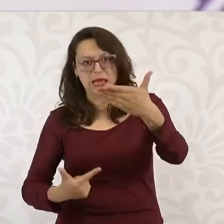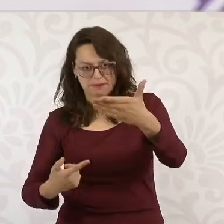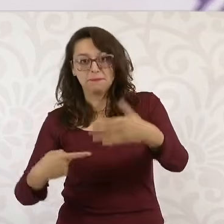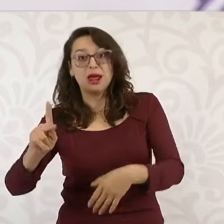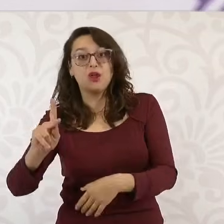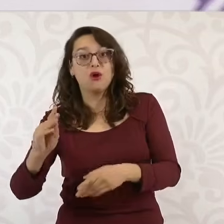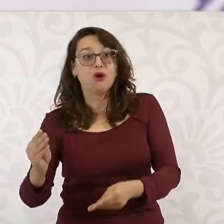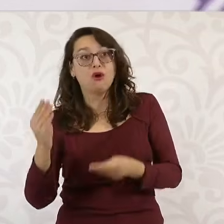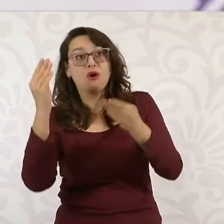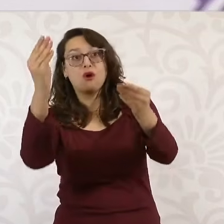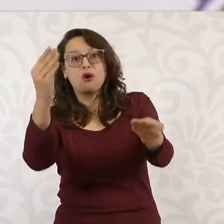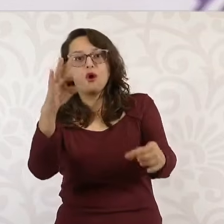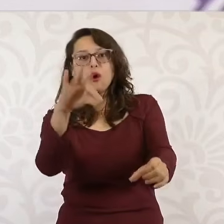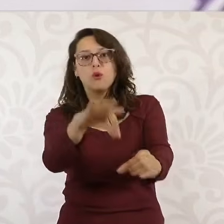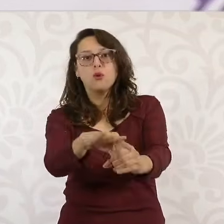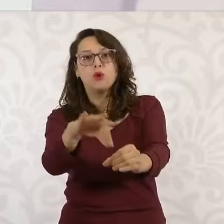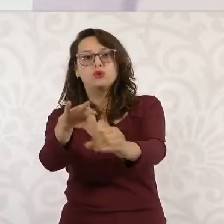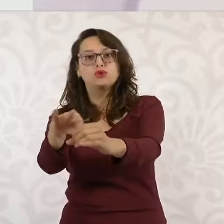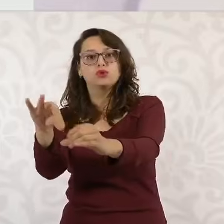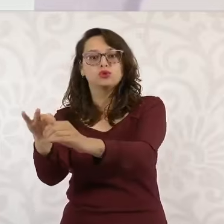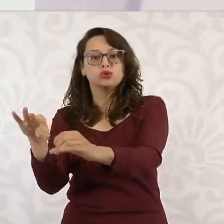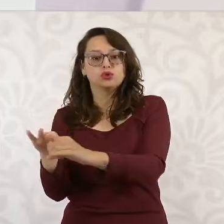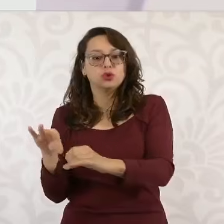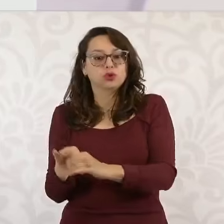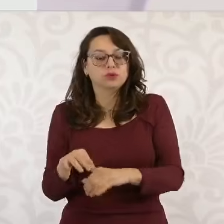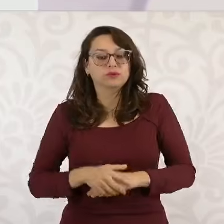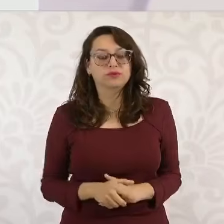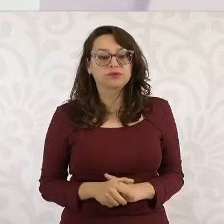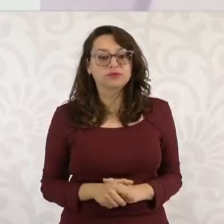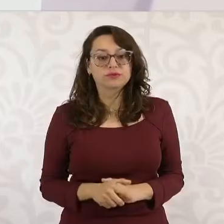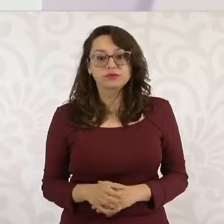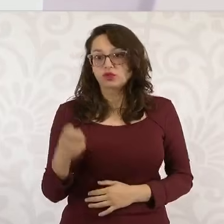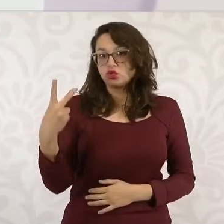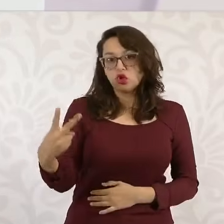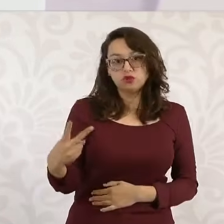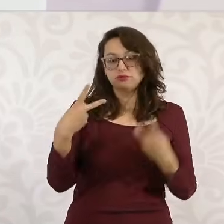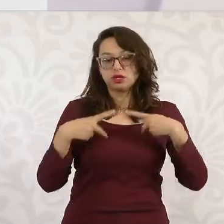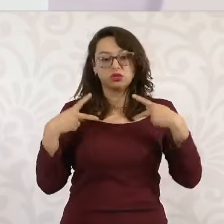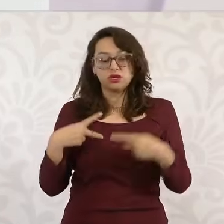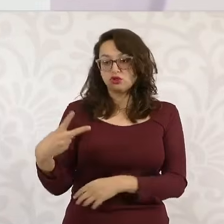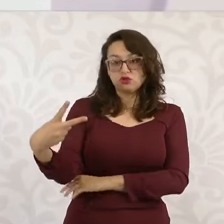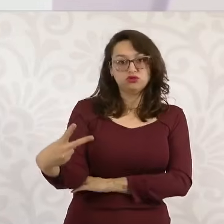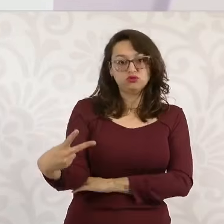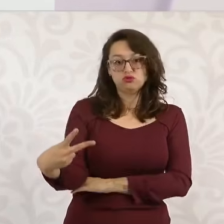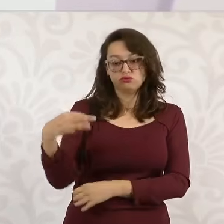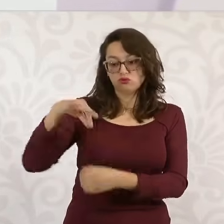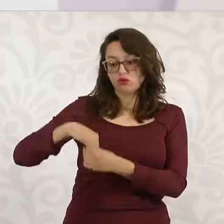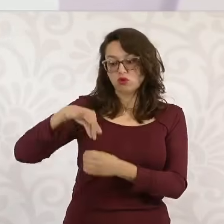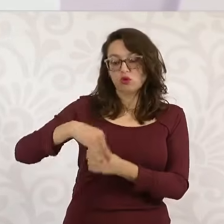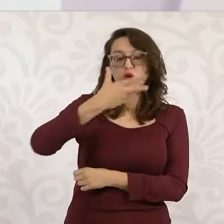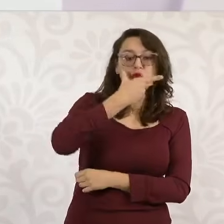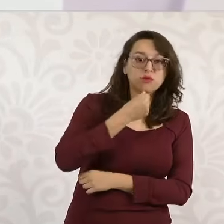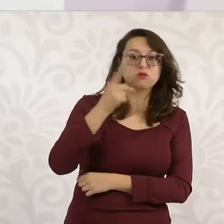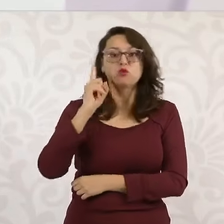¿Por cuántos puedo votar para que no sea que lleven sus listas y todo eso? Solo por 2. Un hombre y